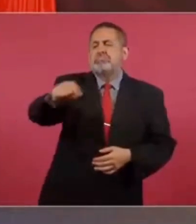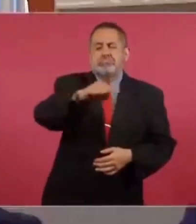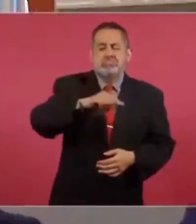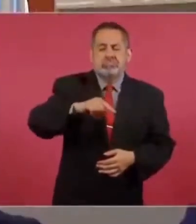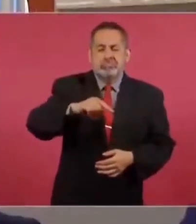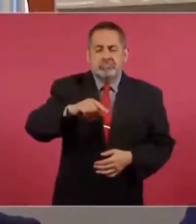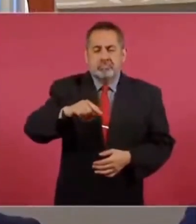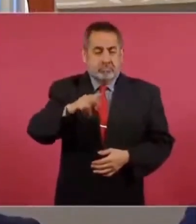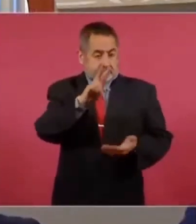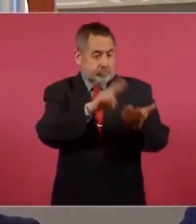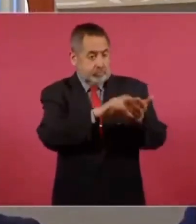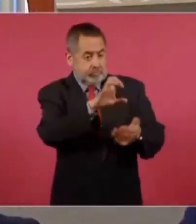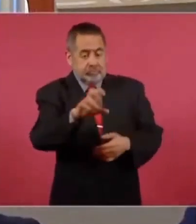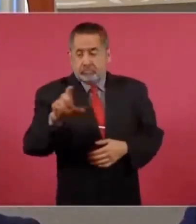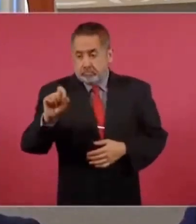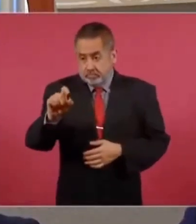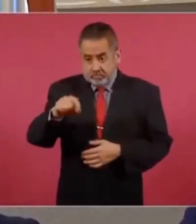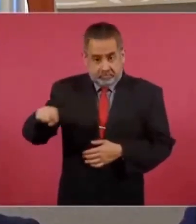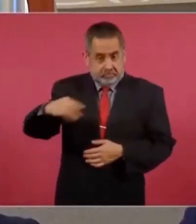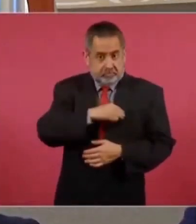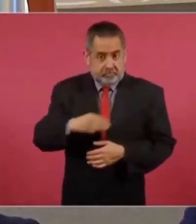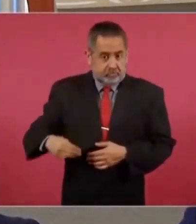de los 2,500.